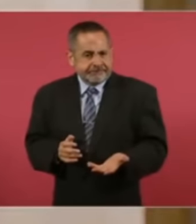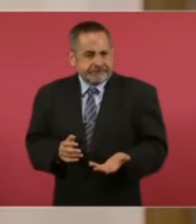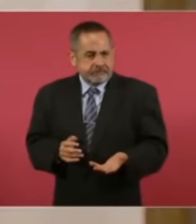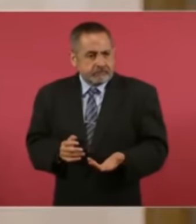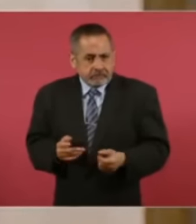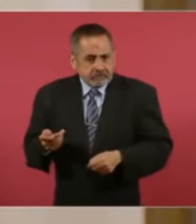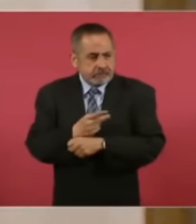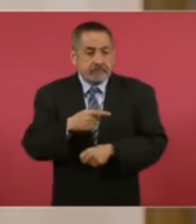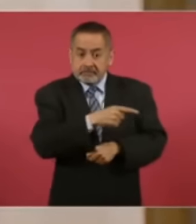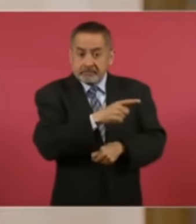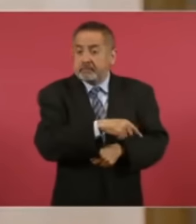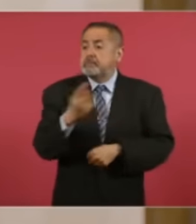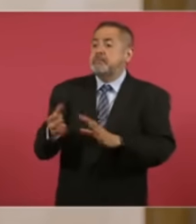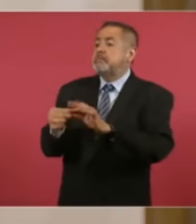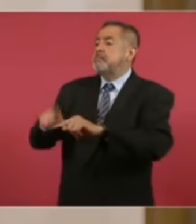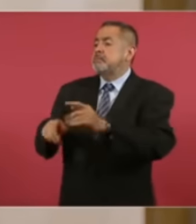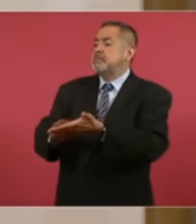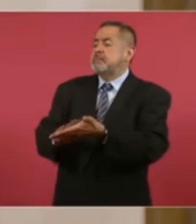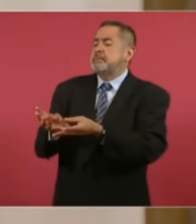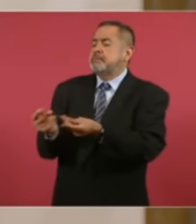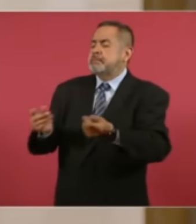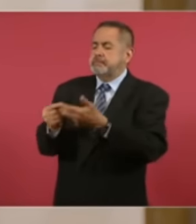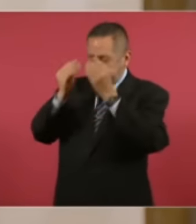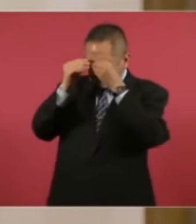ya no querían que se supiera.